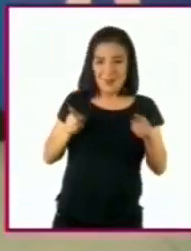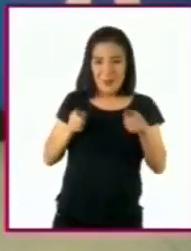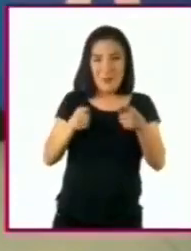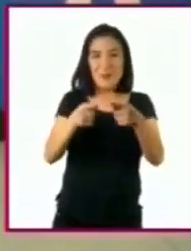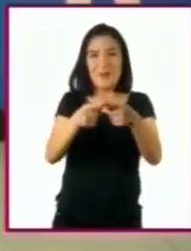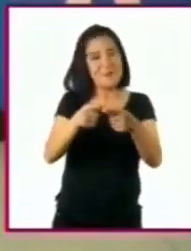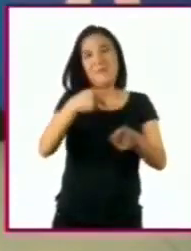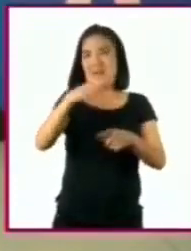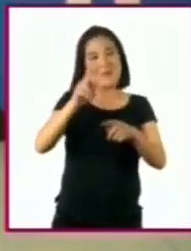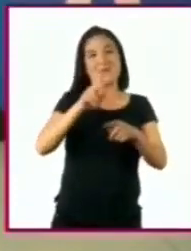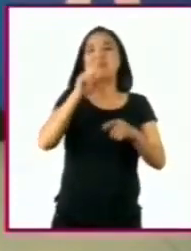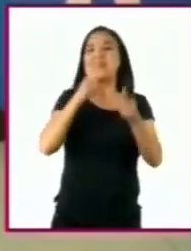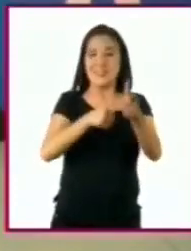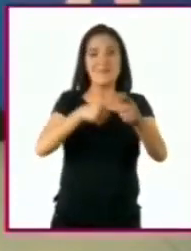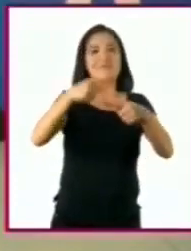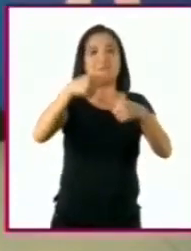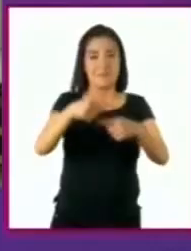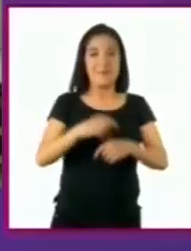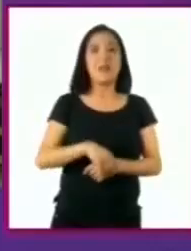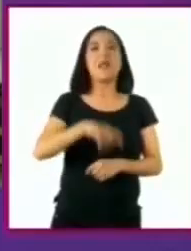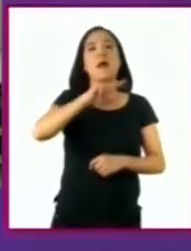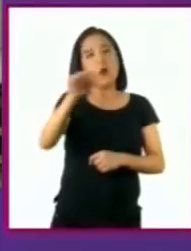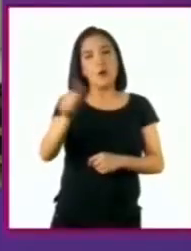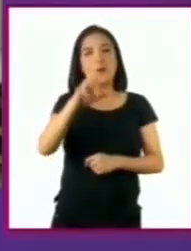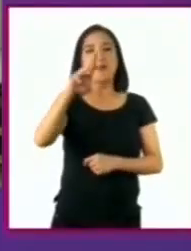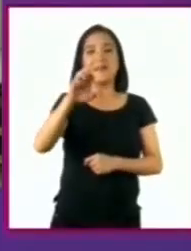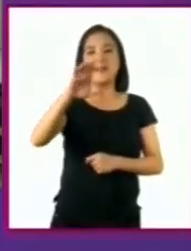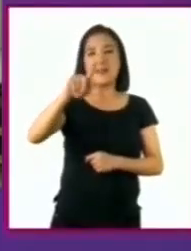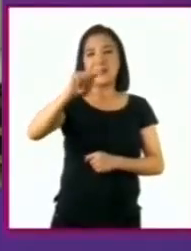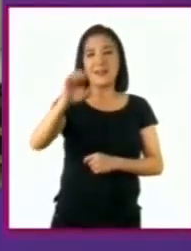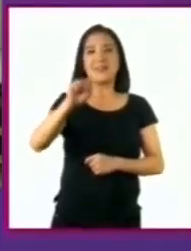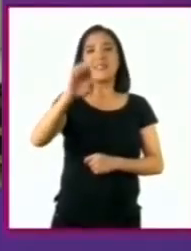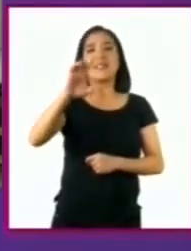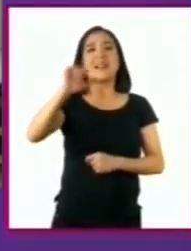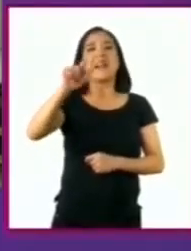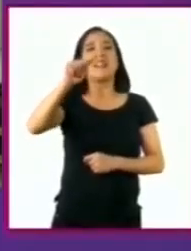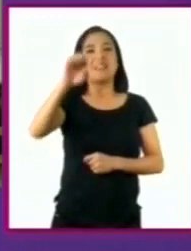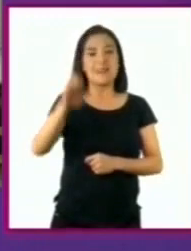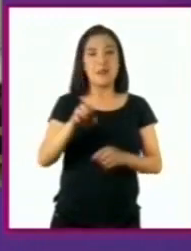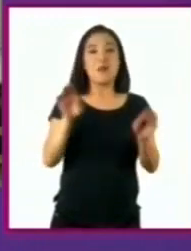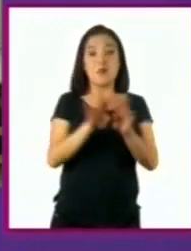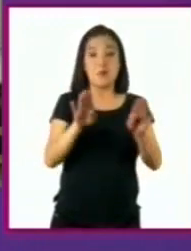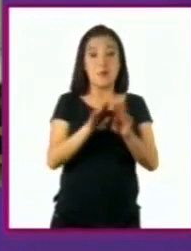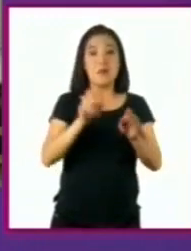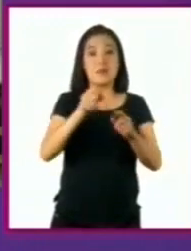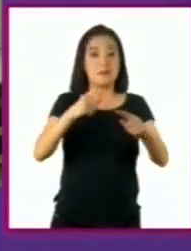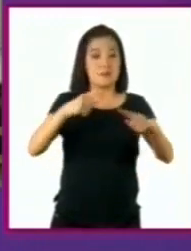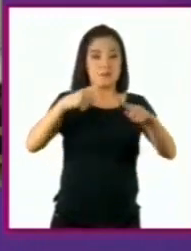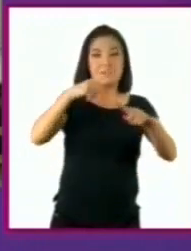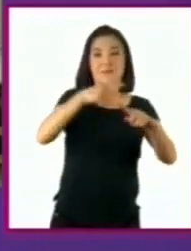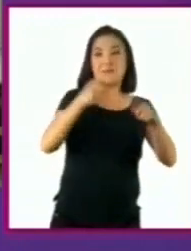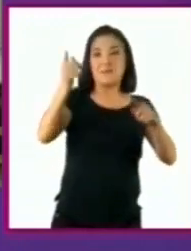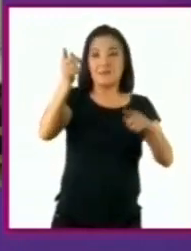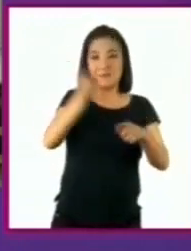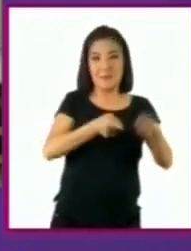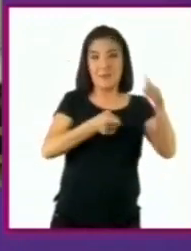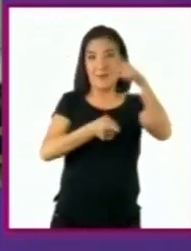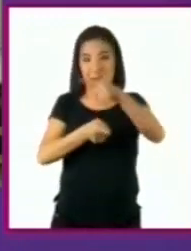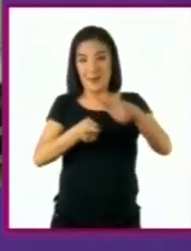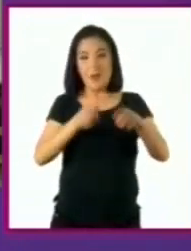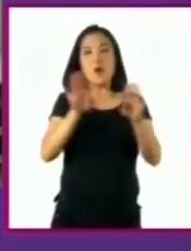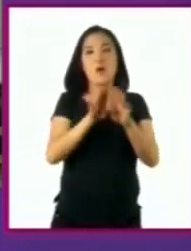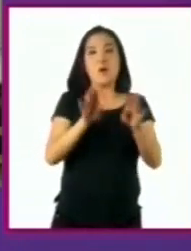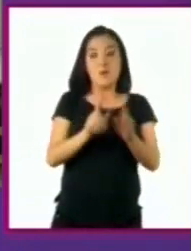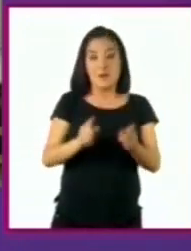Continuamos con las rectas secantes. Dos rectas son secantes si se cortan en algún punto y las dos líneas rectas